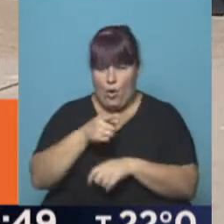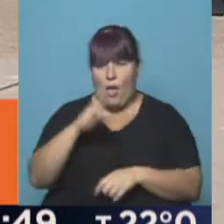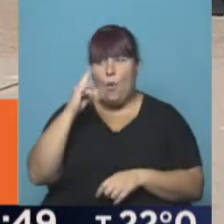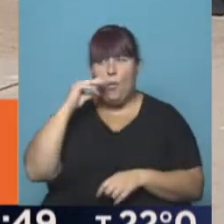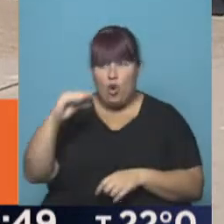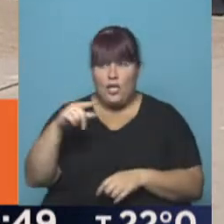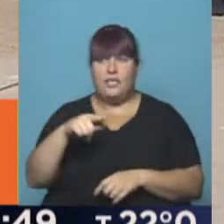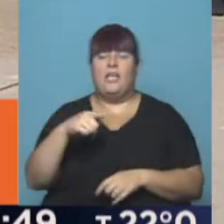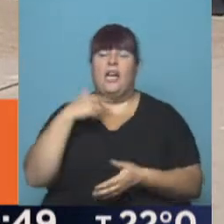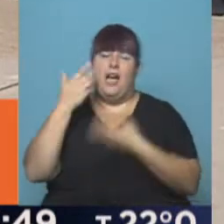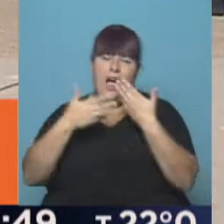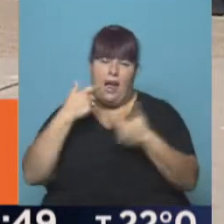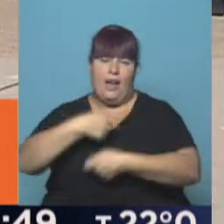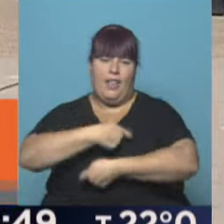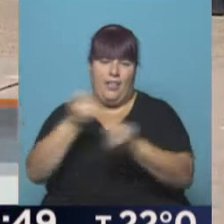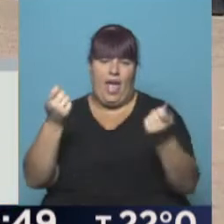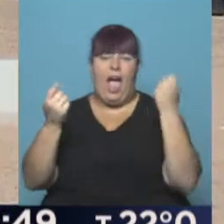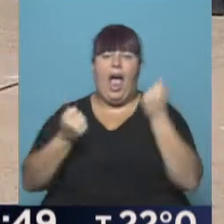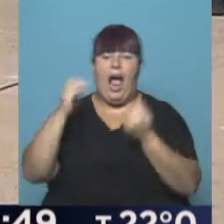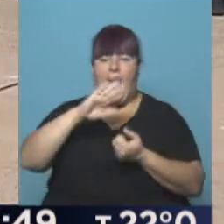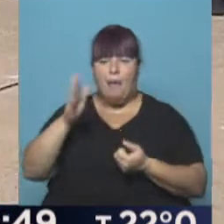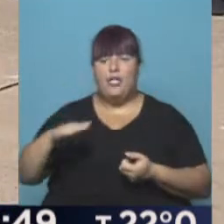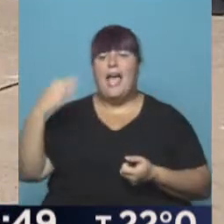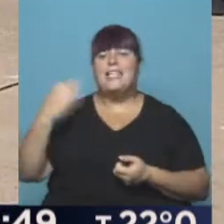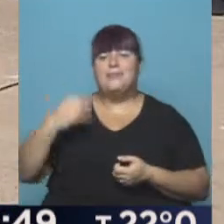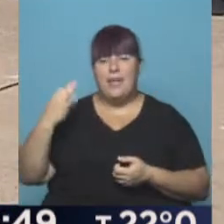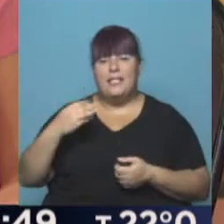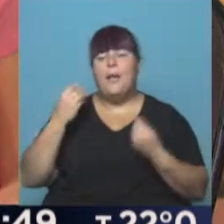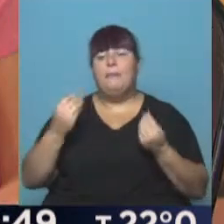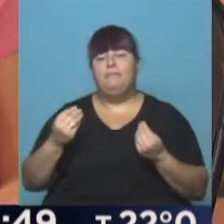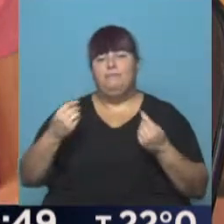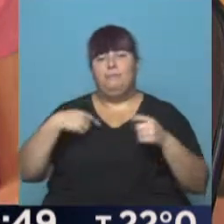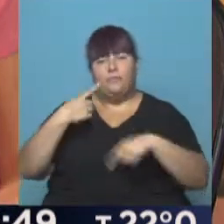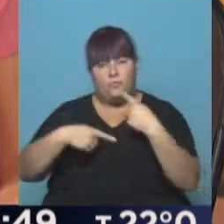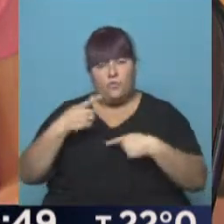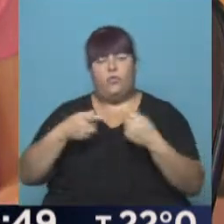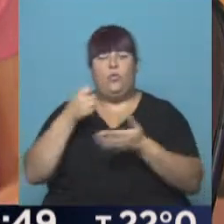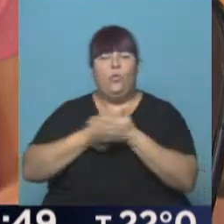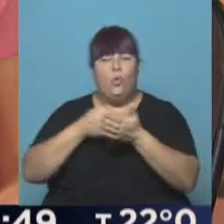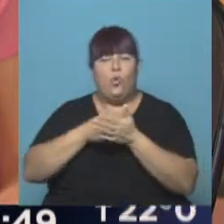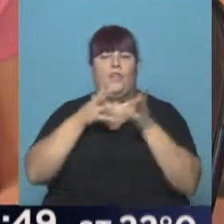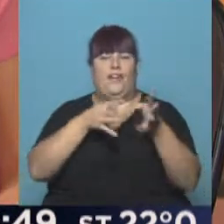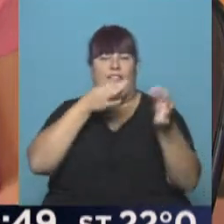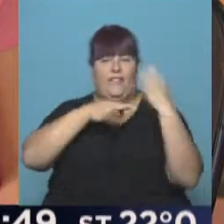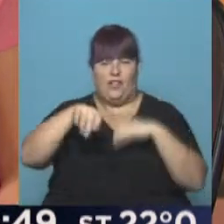Patricia Bullrich, está entregando vehículos especiales para seguir la lucha contra el narcotráfico. Vamos